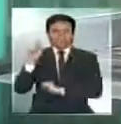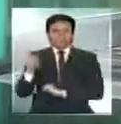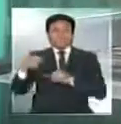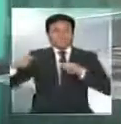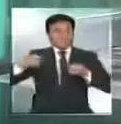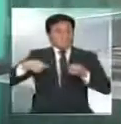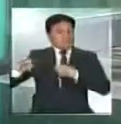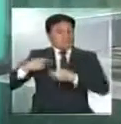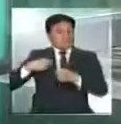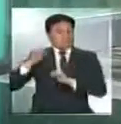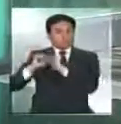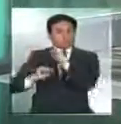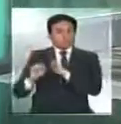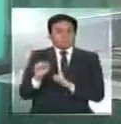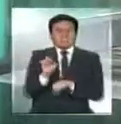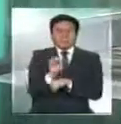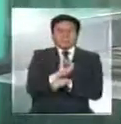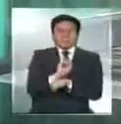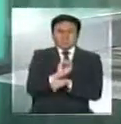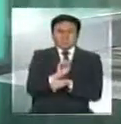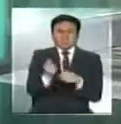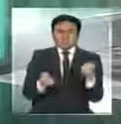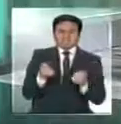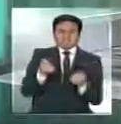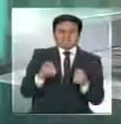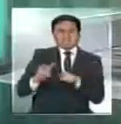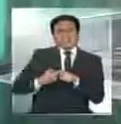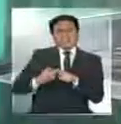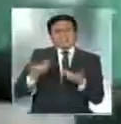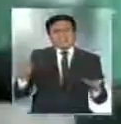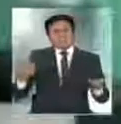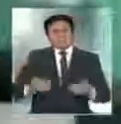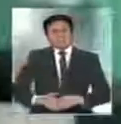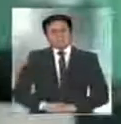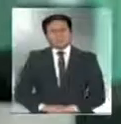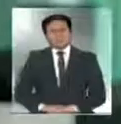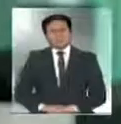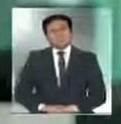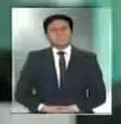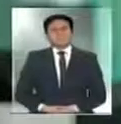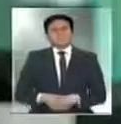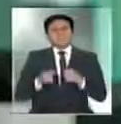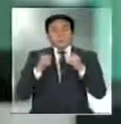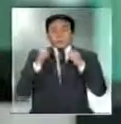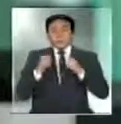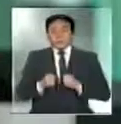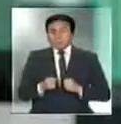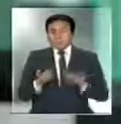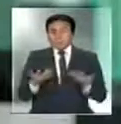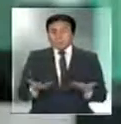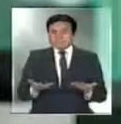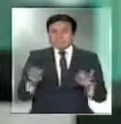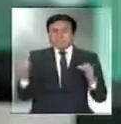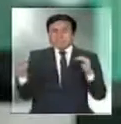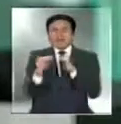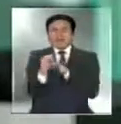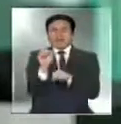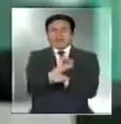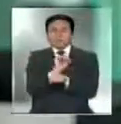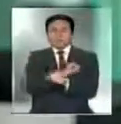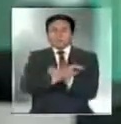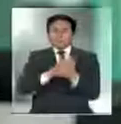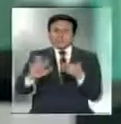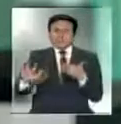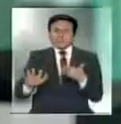Un negocio que para los automovilistas es un abuso. ¿Es posible tener autopistas gratuitas en nuestro